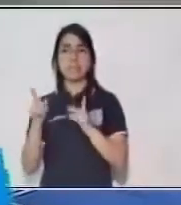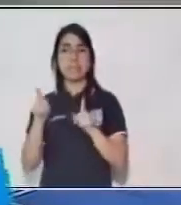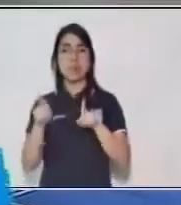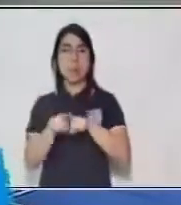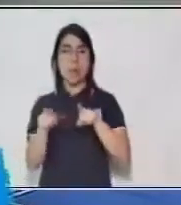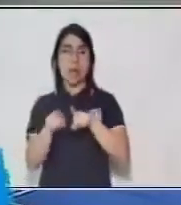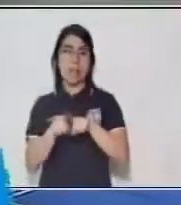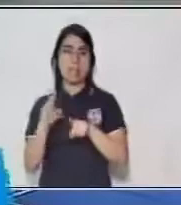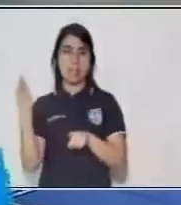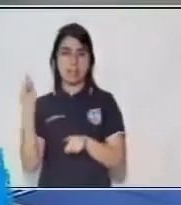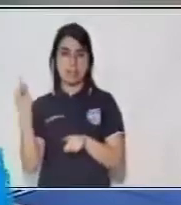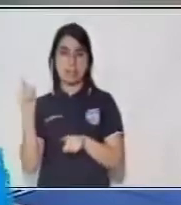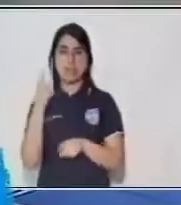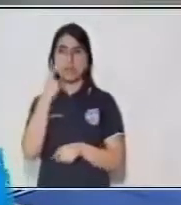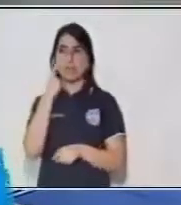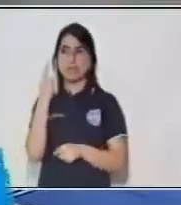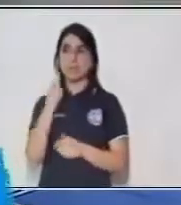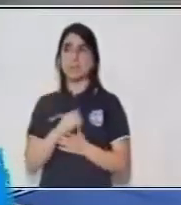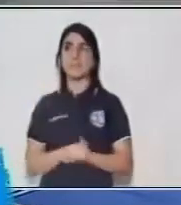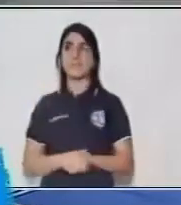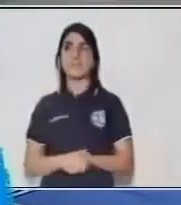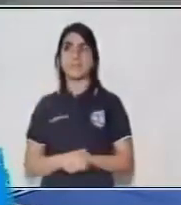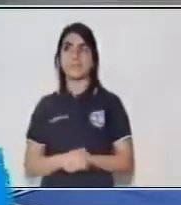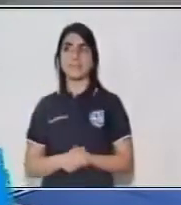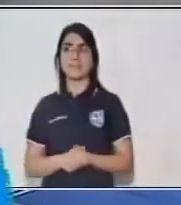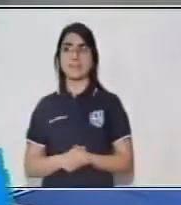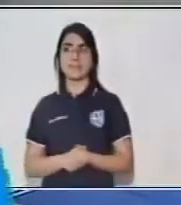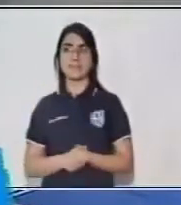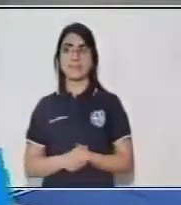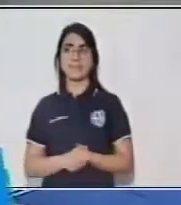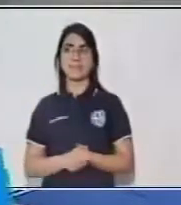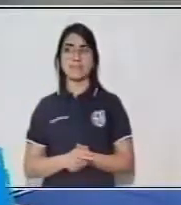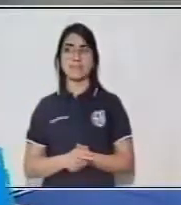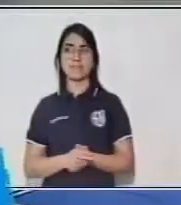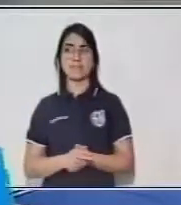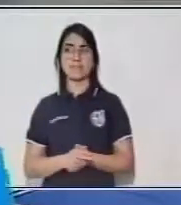2, ya alcanza el valor 9.